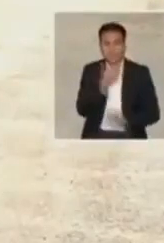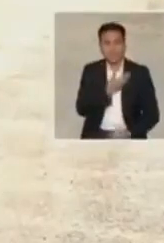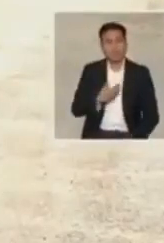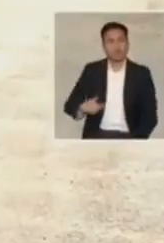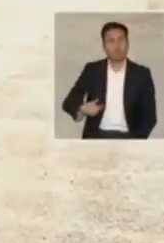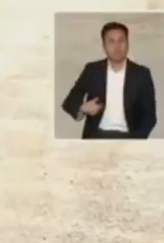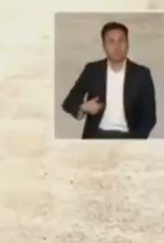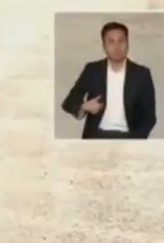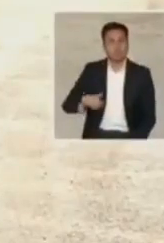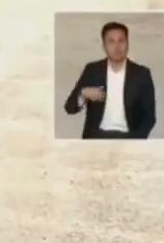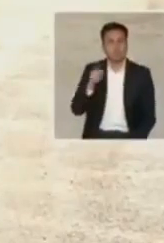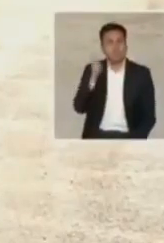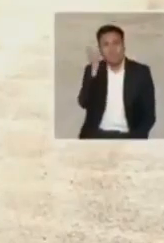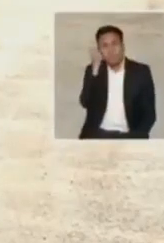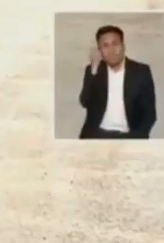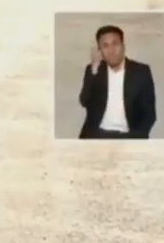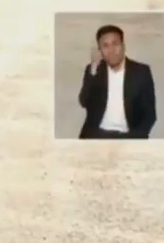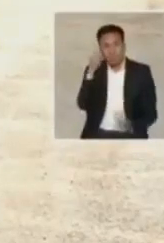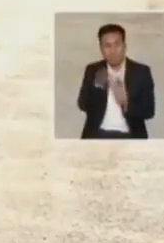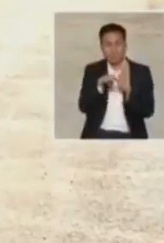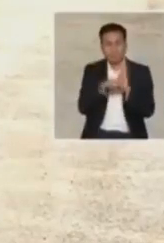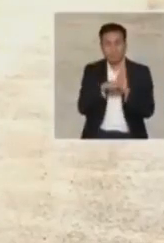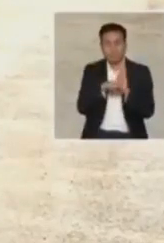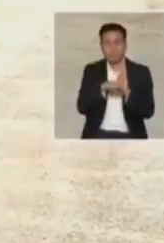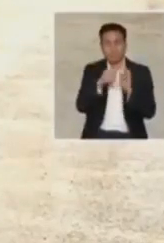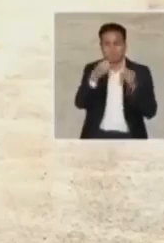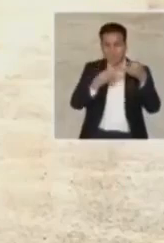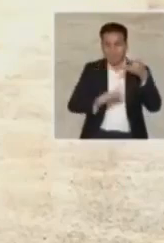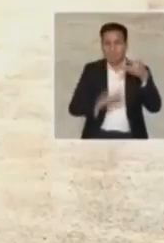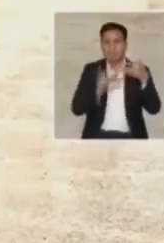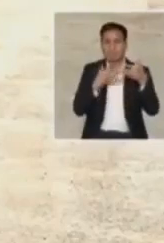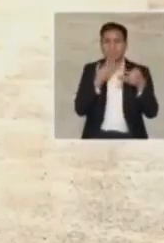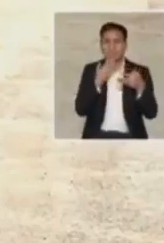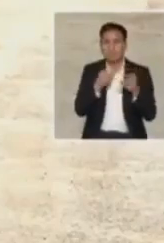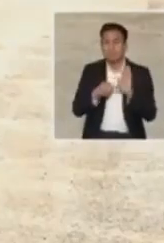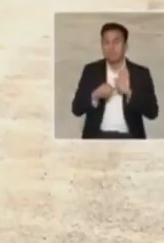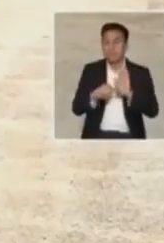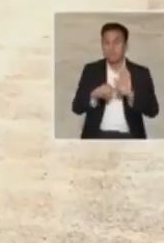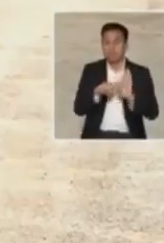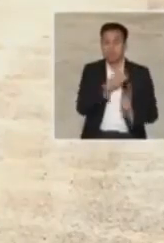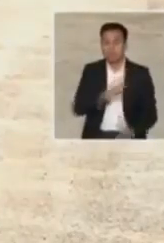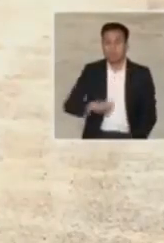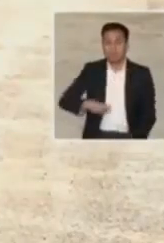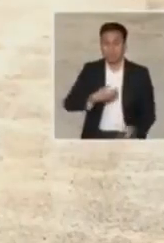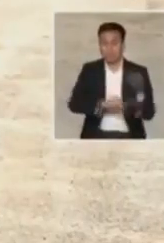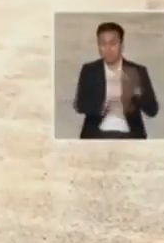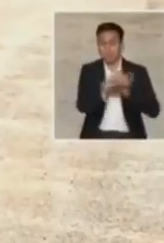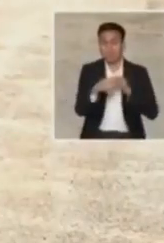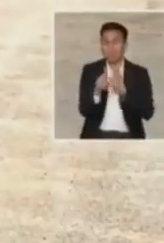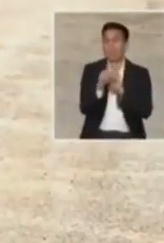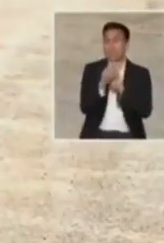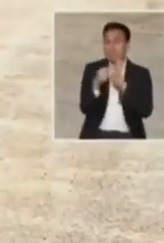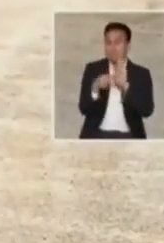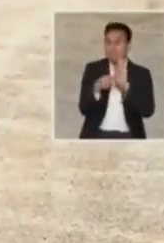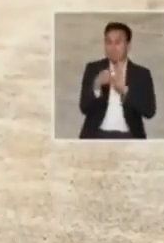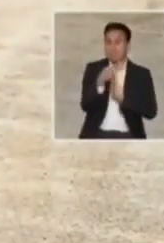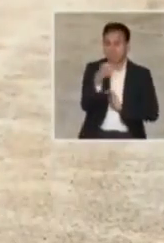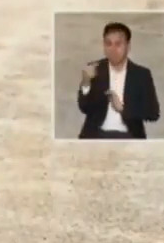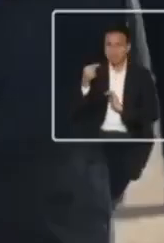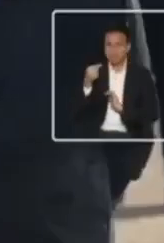ejecutivo están de alguna forma pensando en un paquete de medidas, considerando que también ha sido planteado por los parlamentarios legislar esta